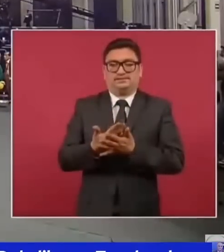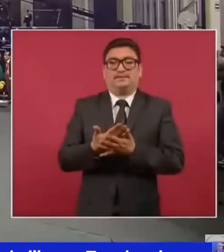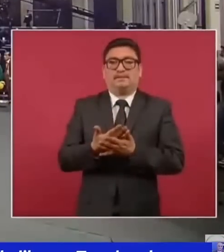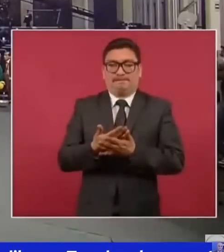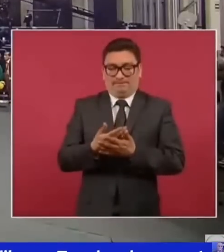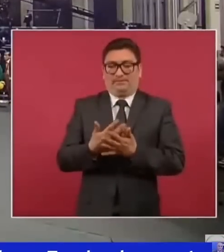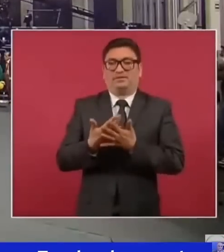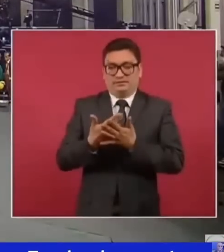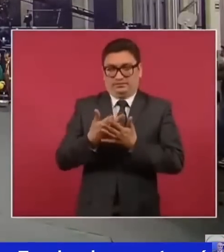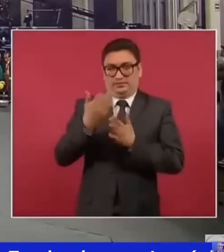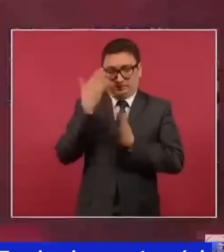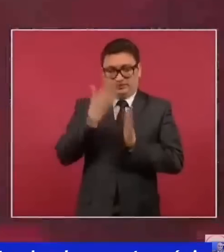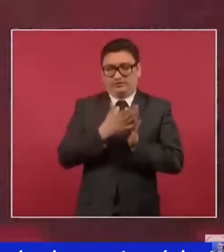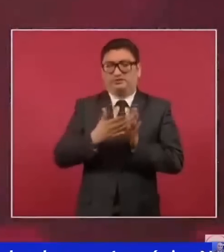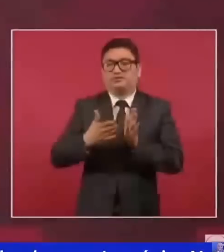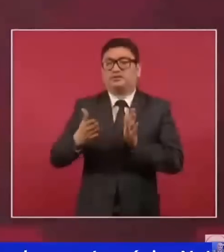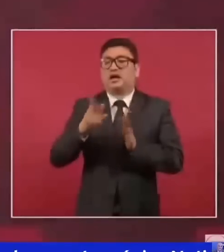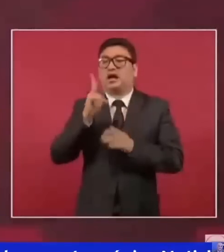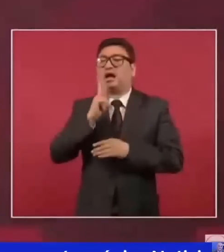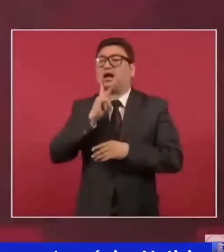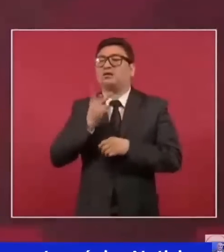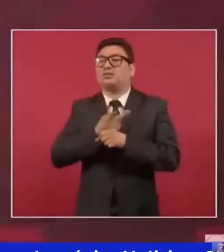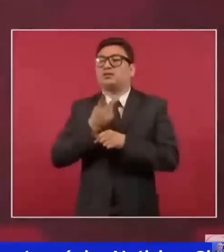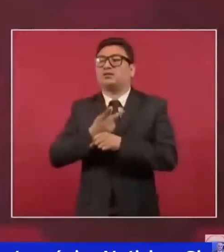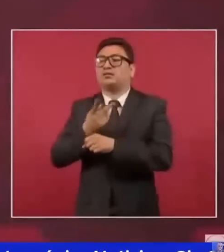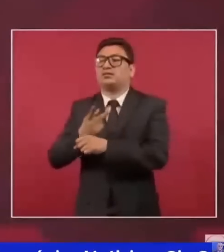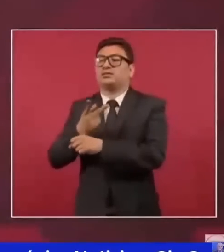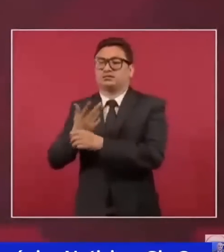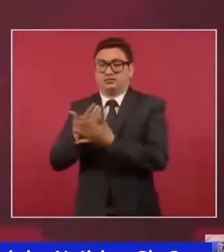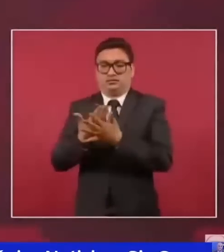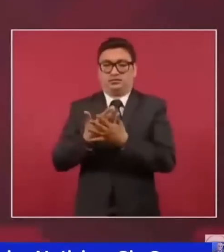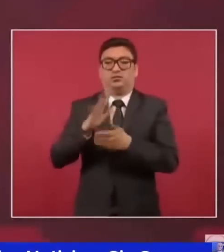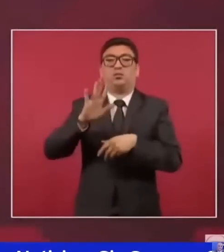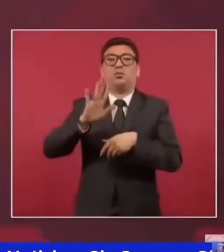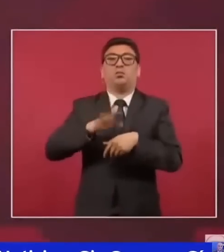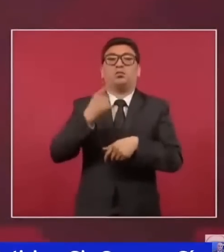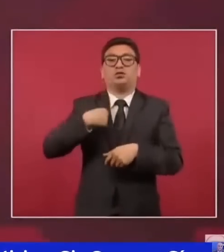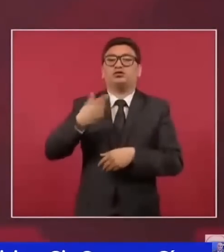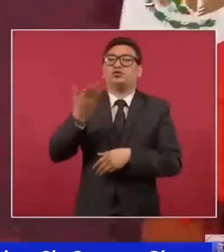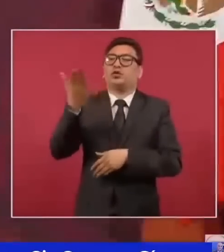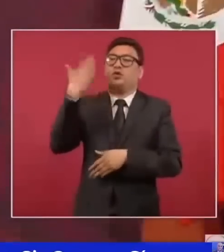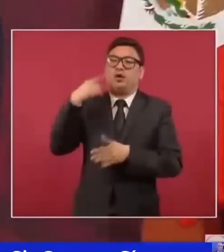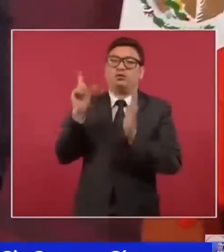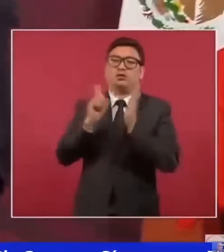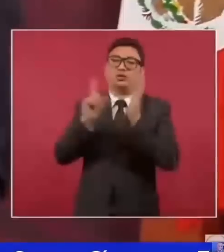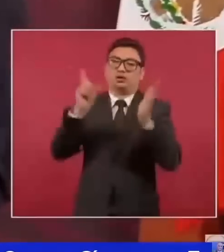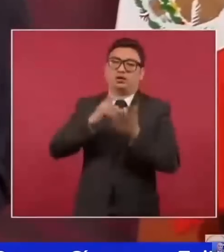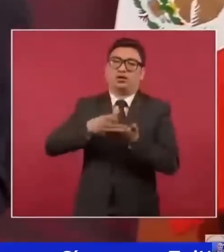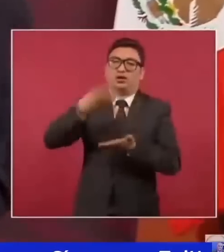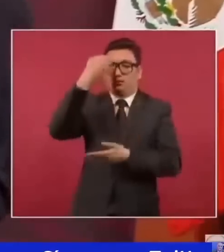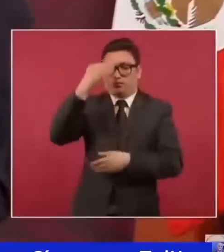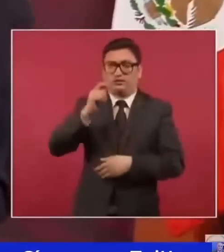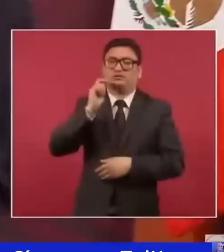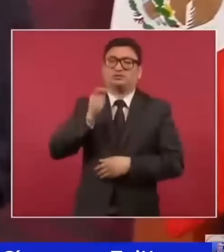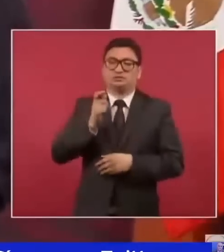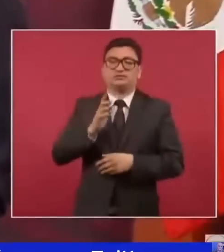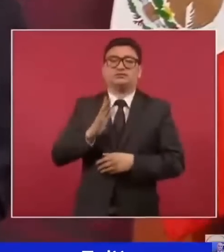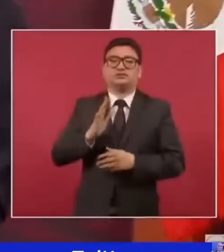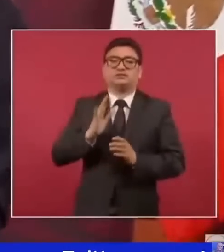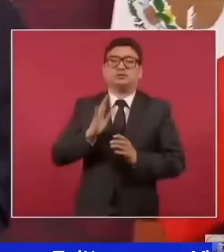a que pase todo esto. Porque yo aprendí que la política es